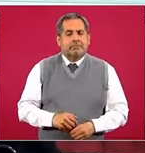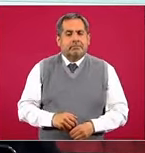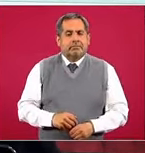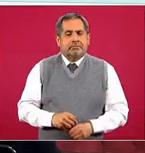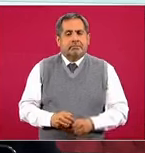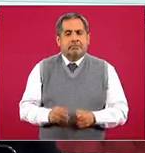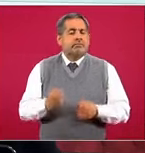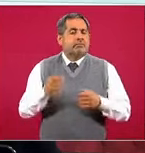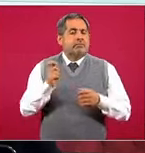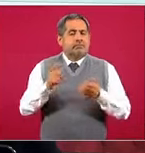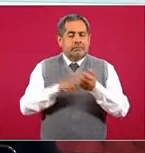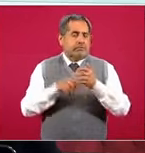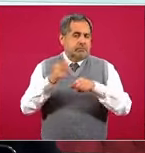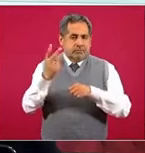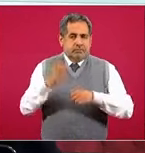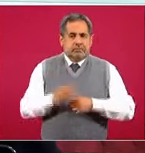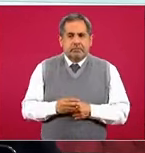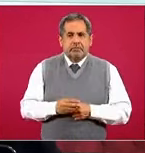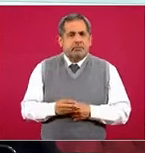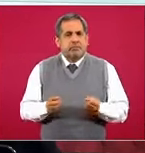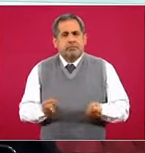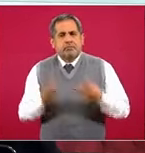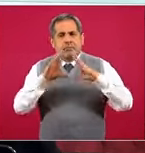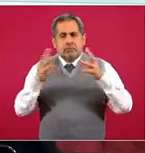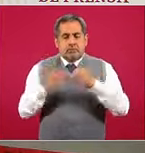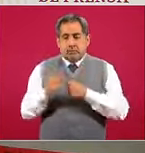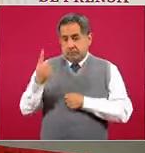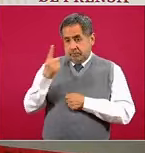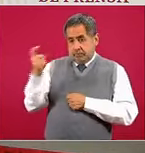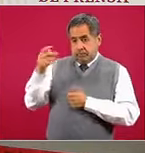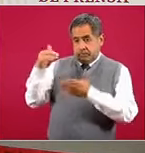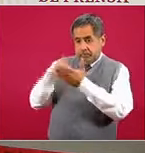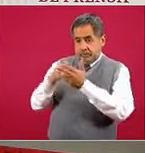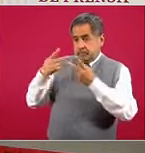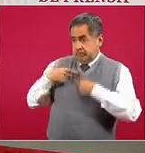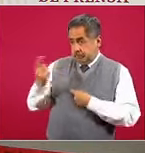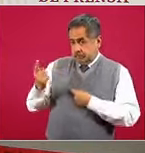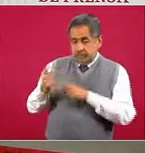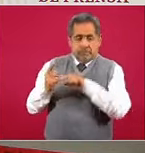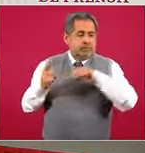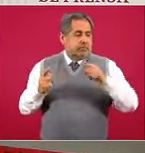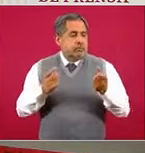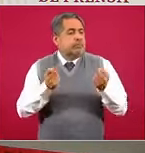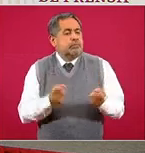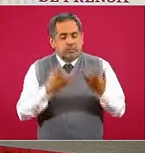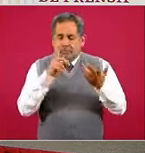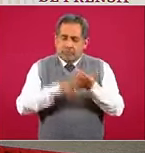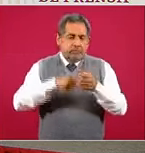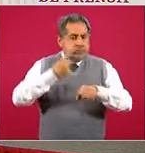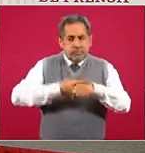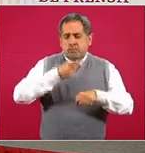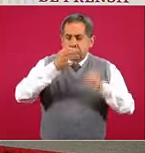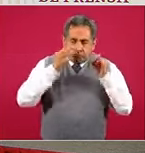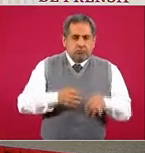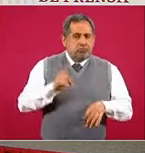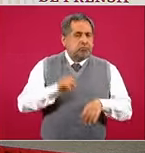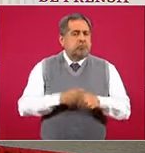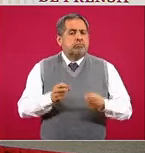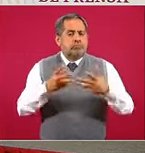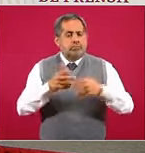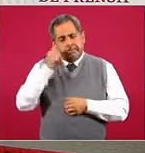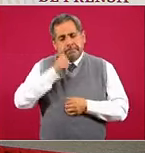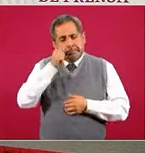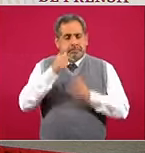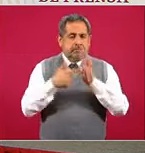Tasa de incidencia de casos estimados activos por 100,000 habitantes, indicador que siempre se presenta en esta